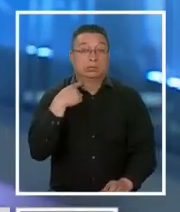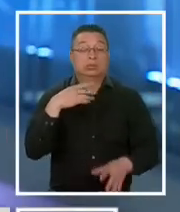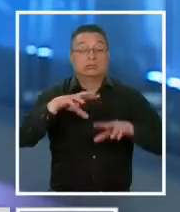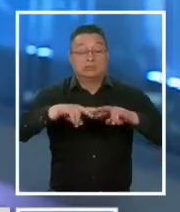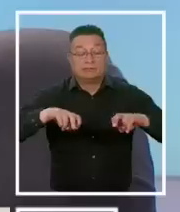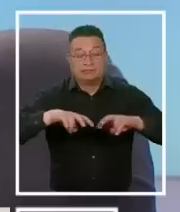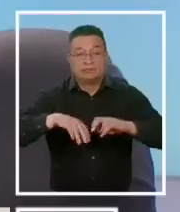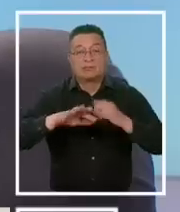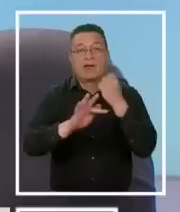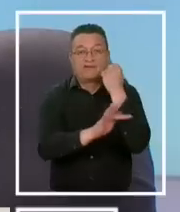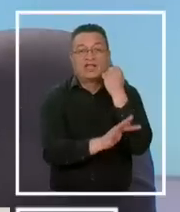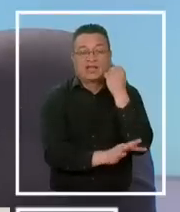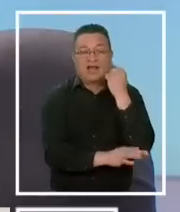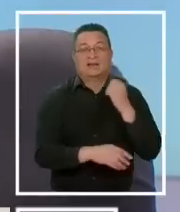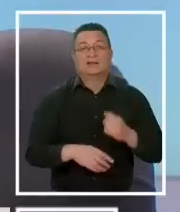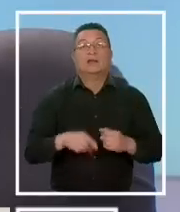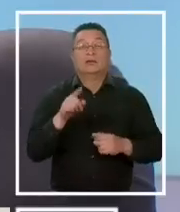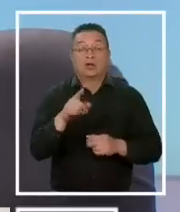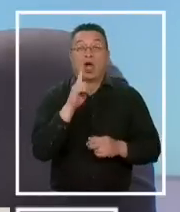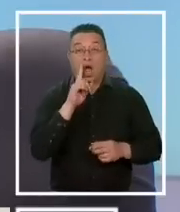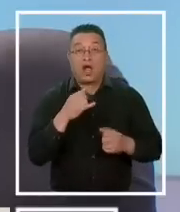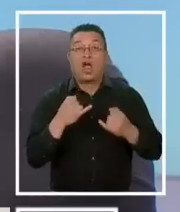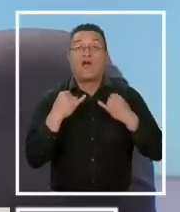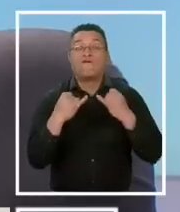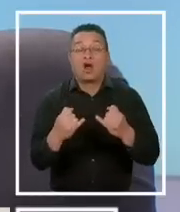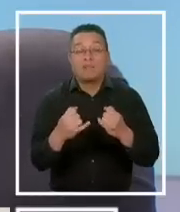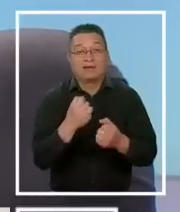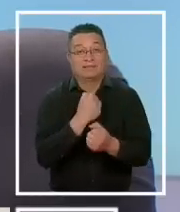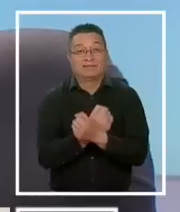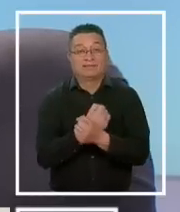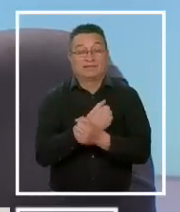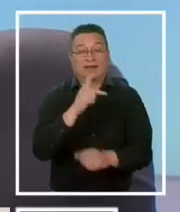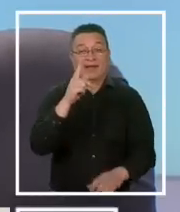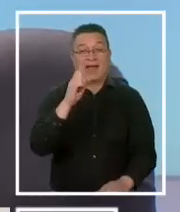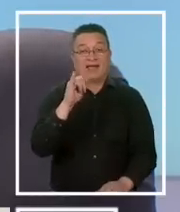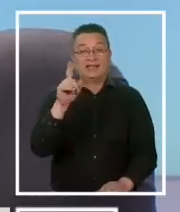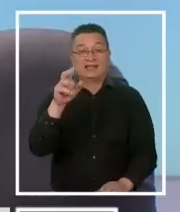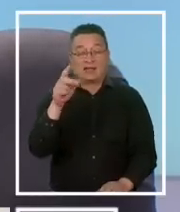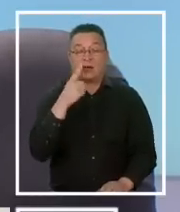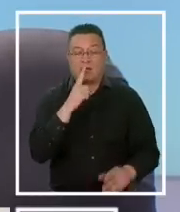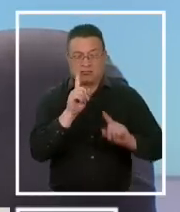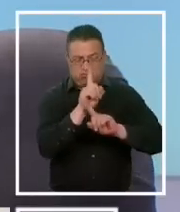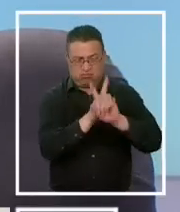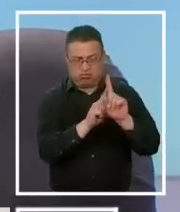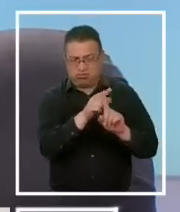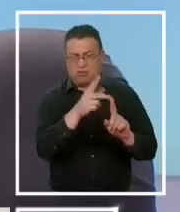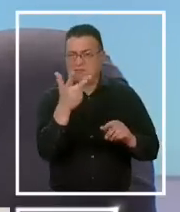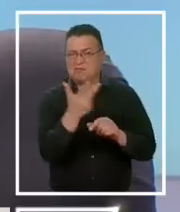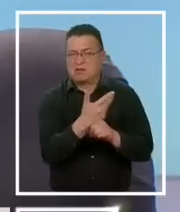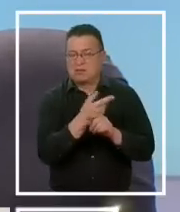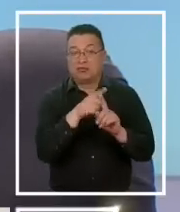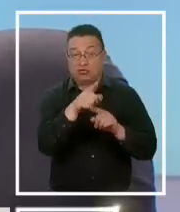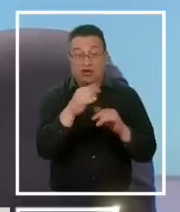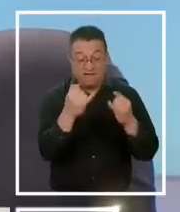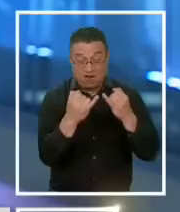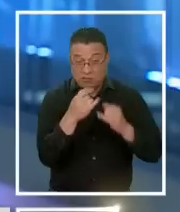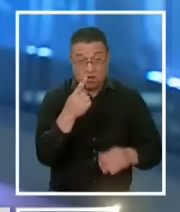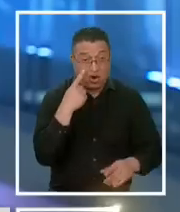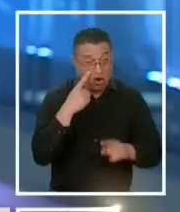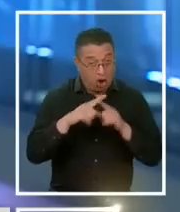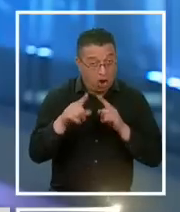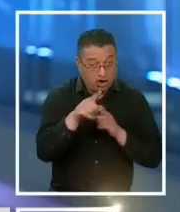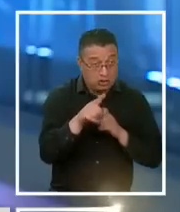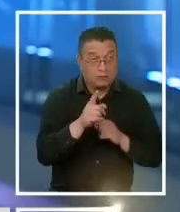ahí mostraron cierto hicieron alusión a un informe policial en el caso Kaiser que cuestionaba su gestión usted no conocía ese informe o sea